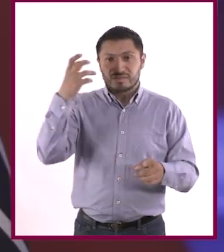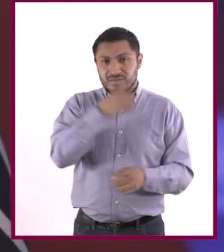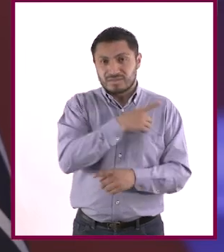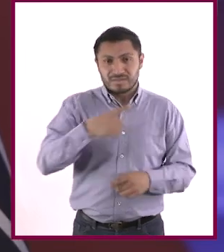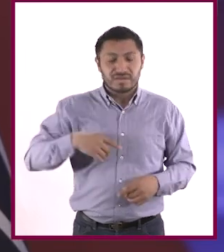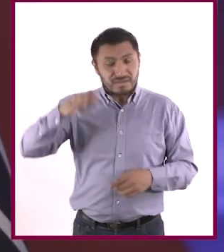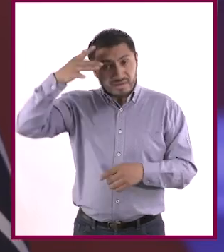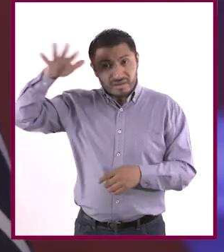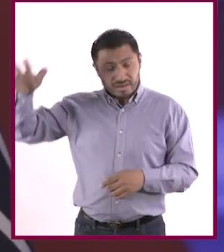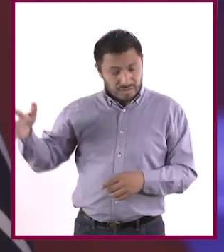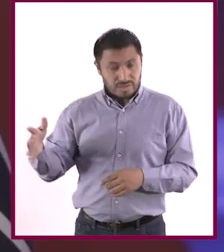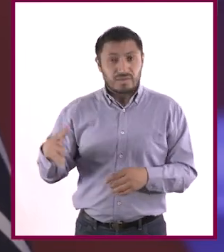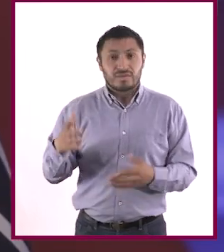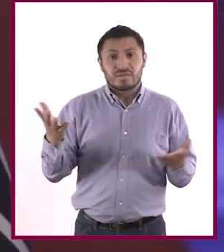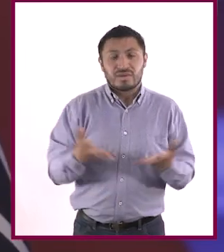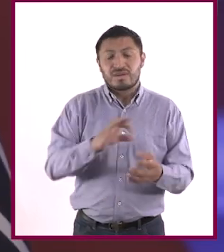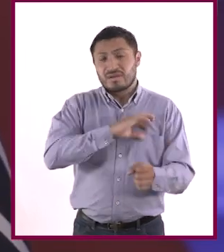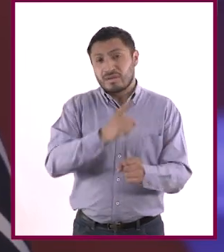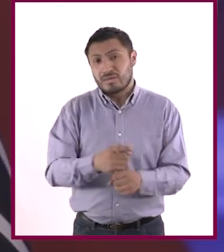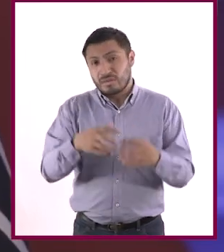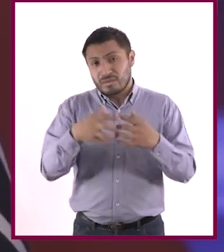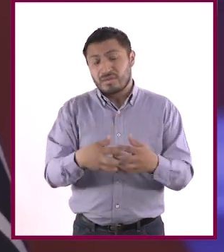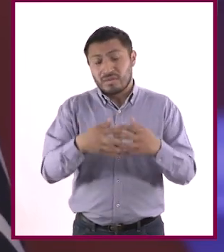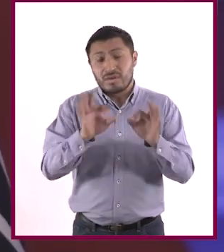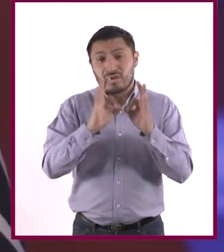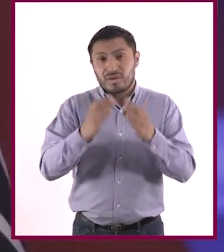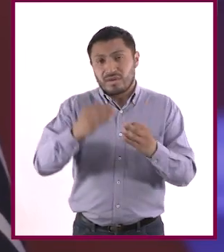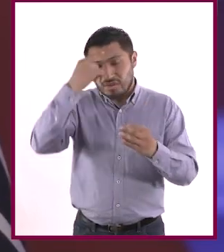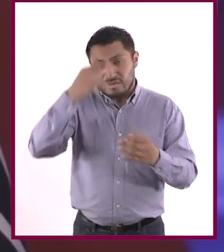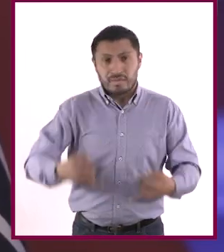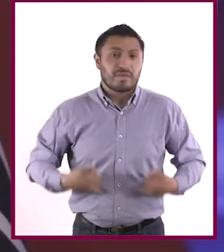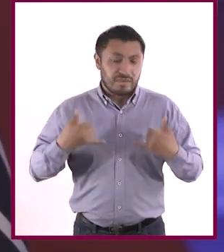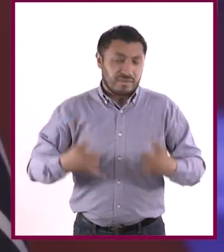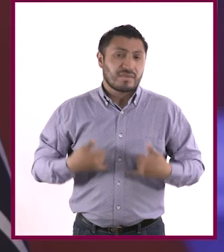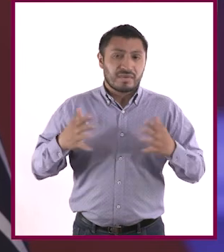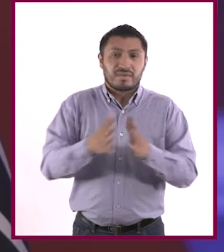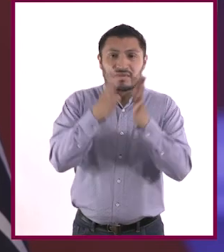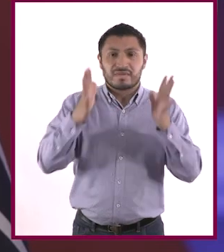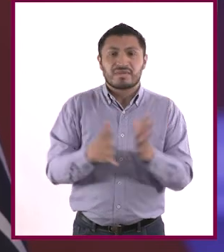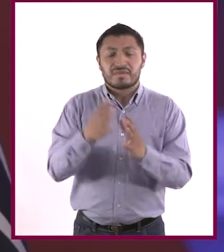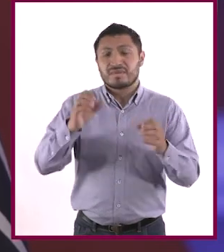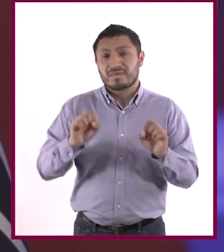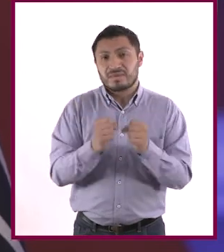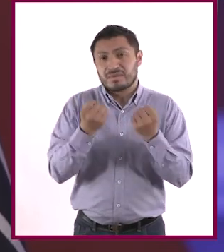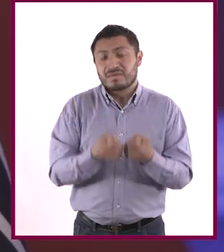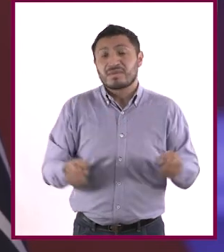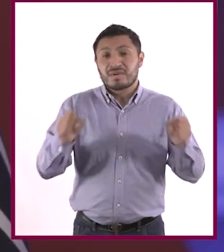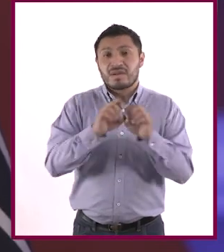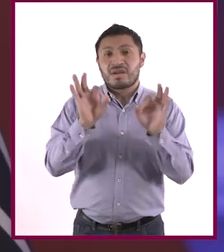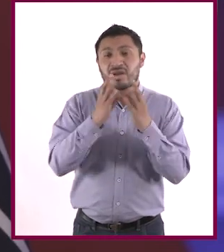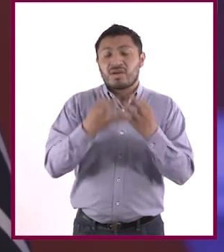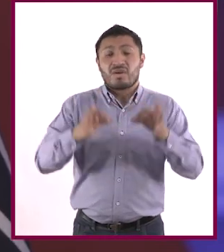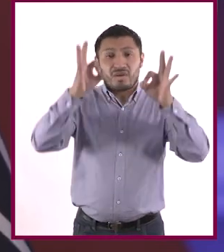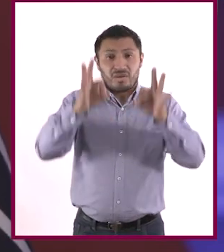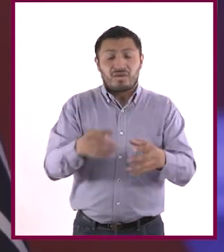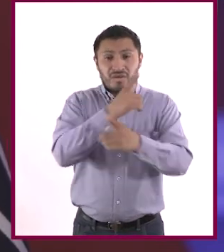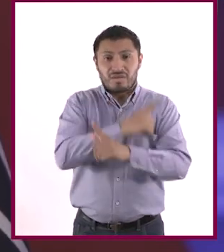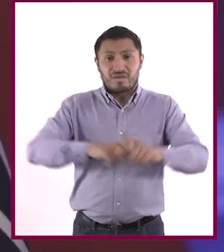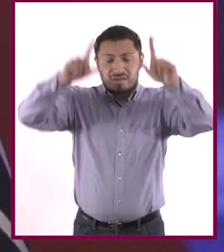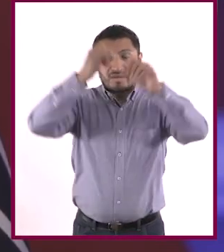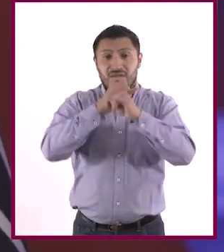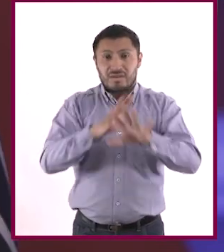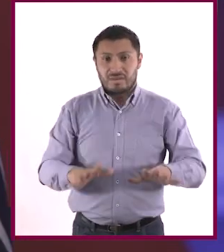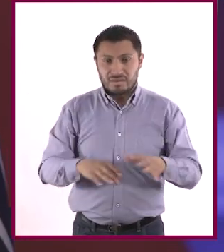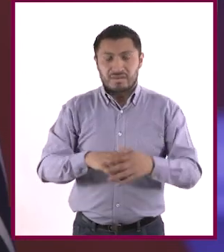personas adultas crear oportunidades y mecanismos para que las y los adolescentes participen en la sociedad de una manera activa, libre e